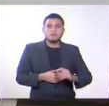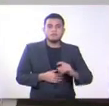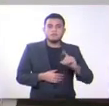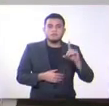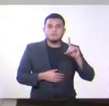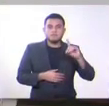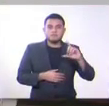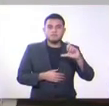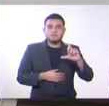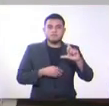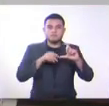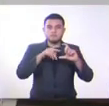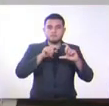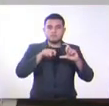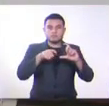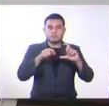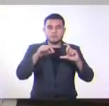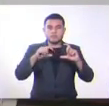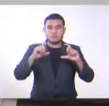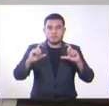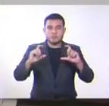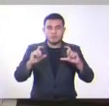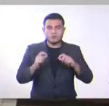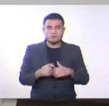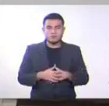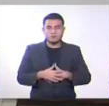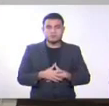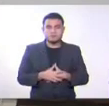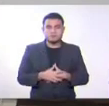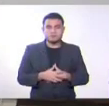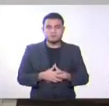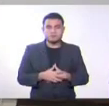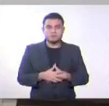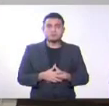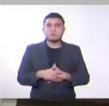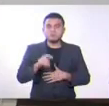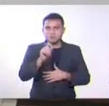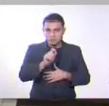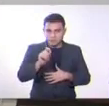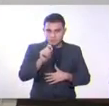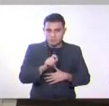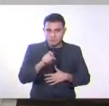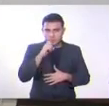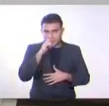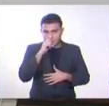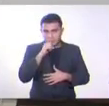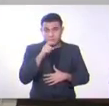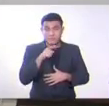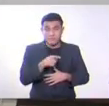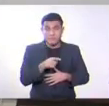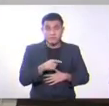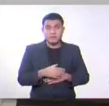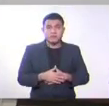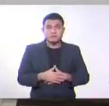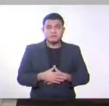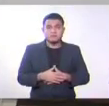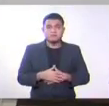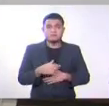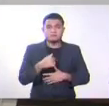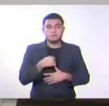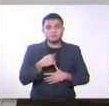P, Q. Lo vamos a escribir así. Y ahí sí estoy... Y cuando yo vea